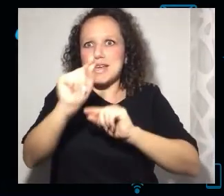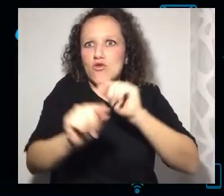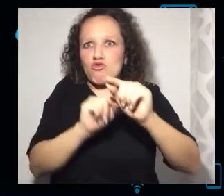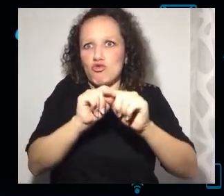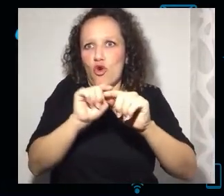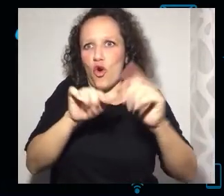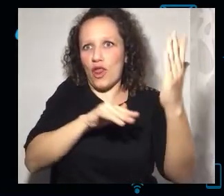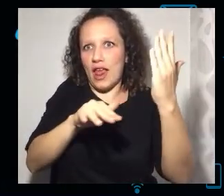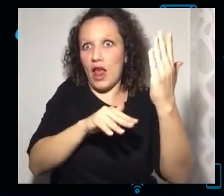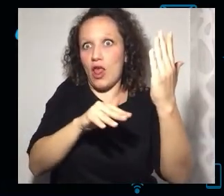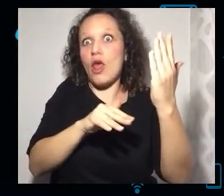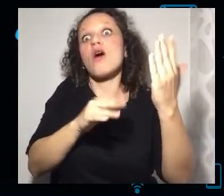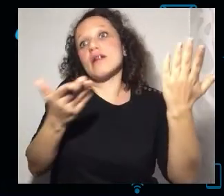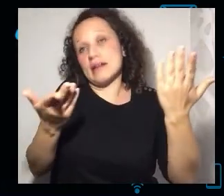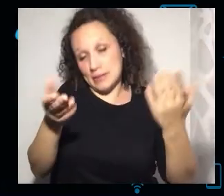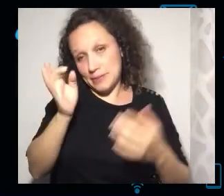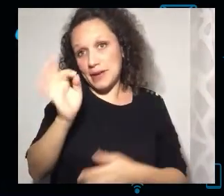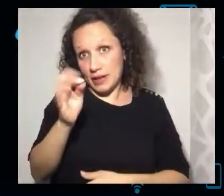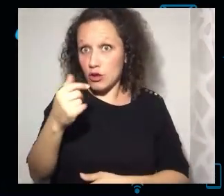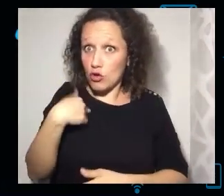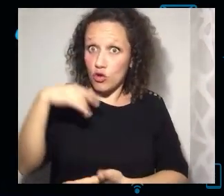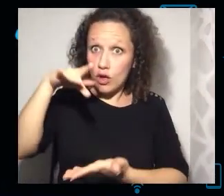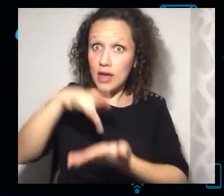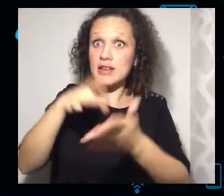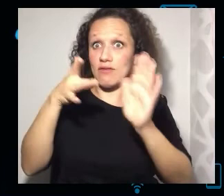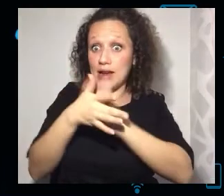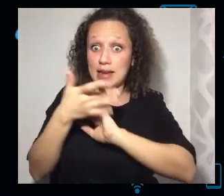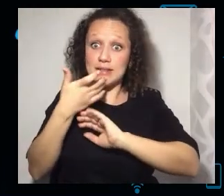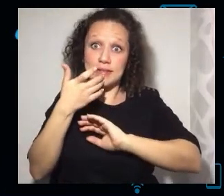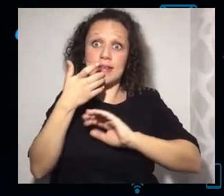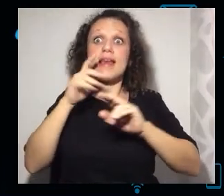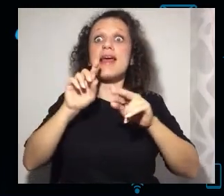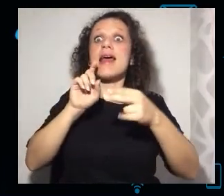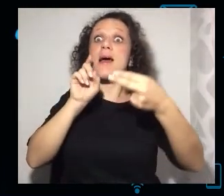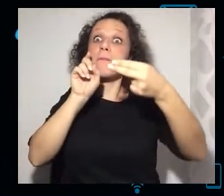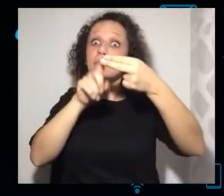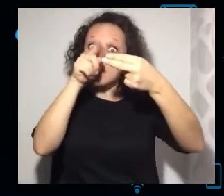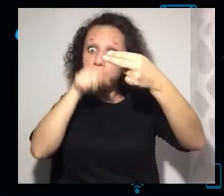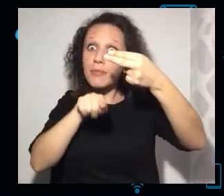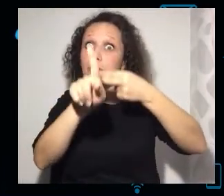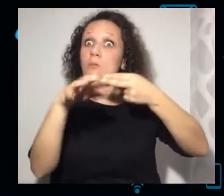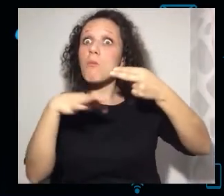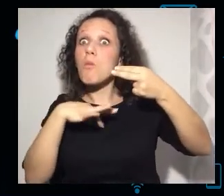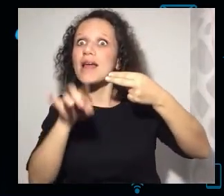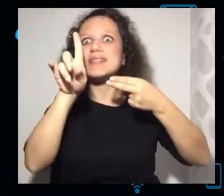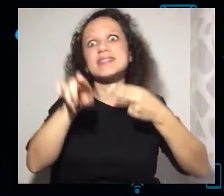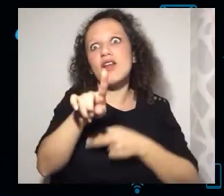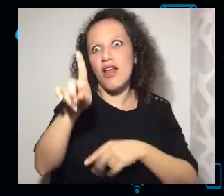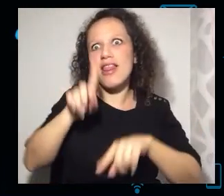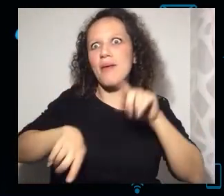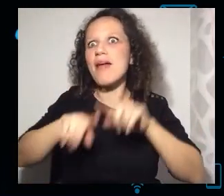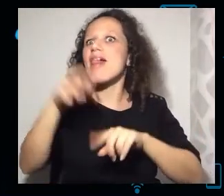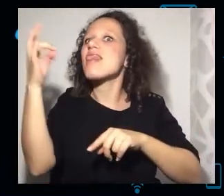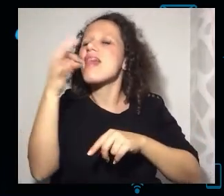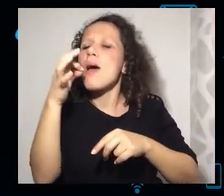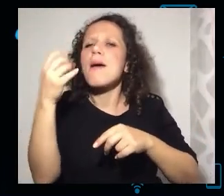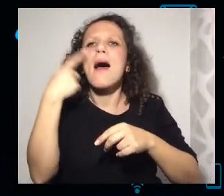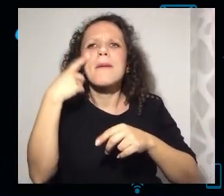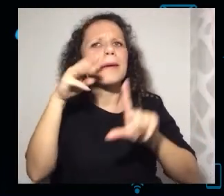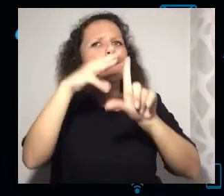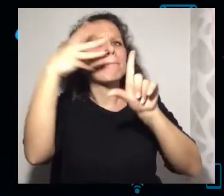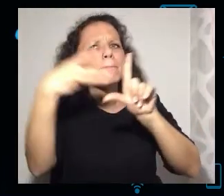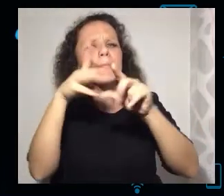a explicar que más allá de él es de saber que cuando hay un link puedo pinchar pues que a veces tenemos que leer el link saber analizar